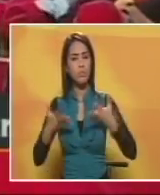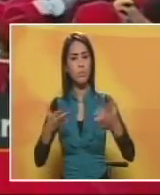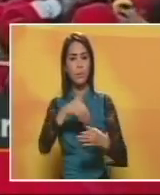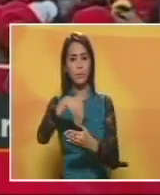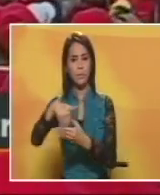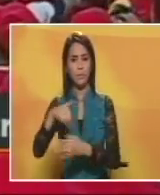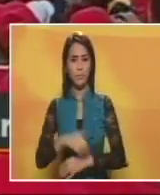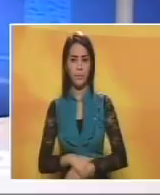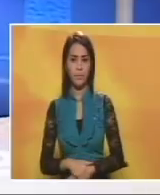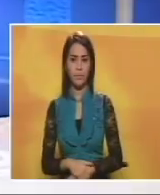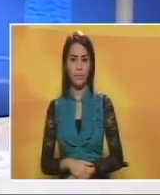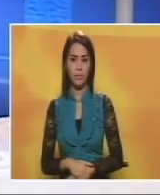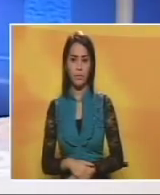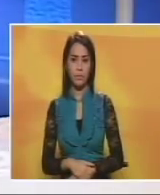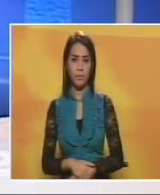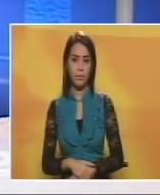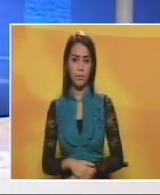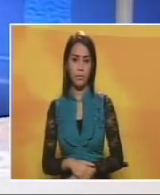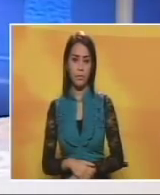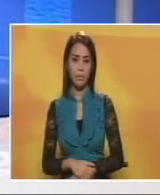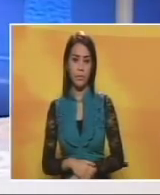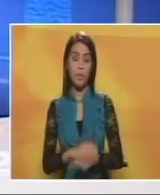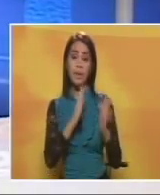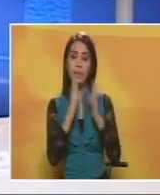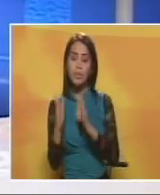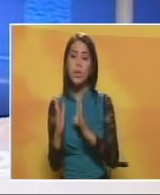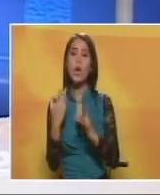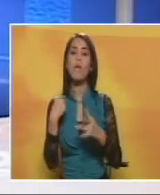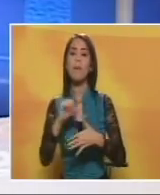sufragio. La Organización de Estados